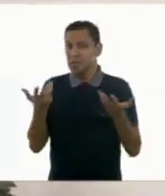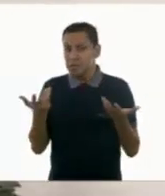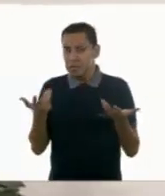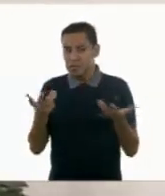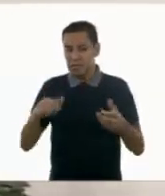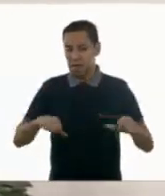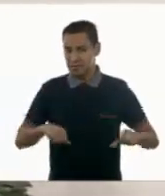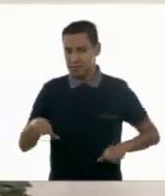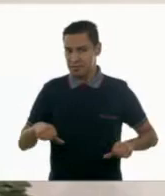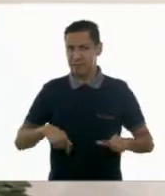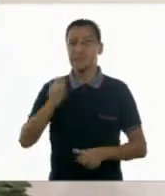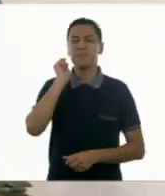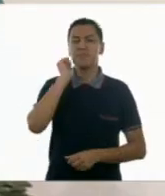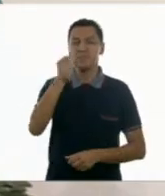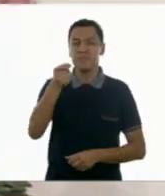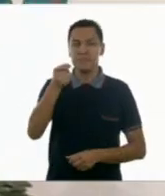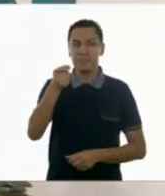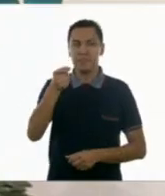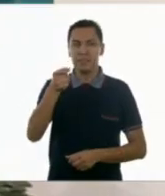llama...